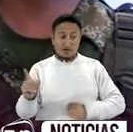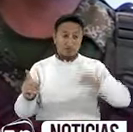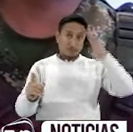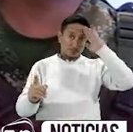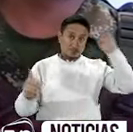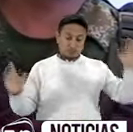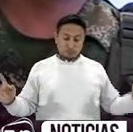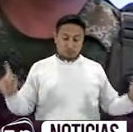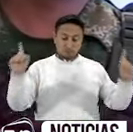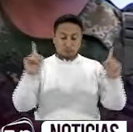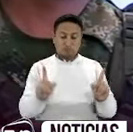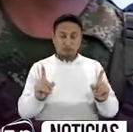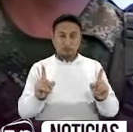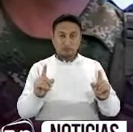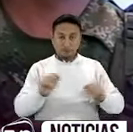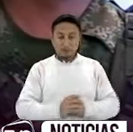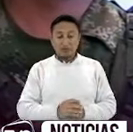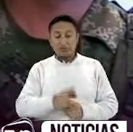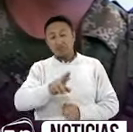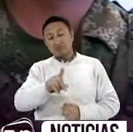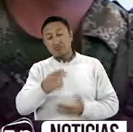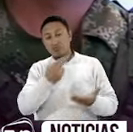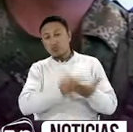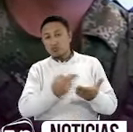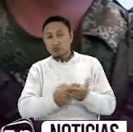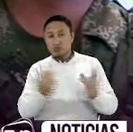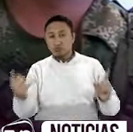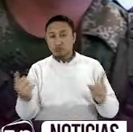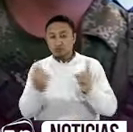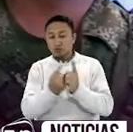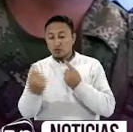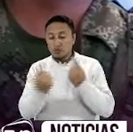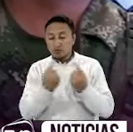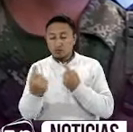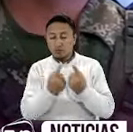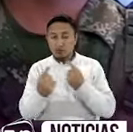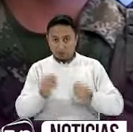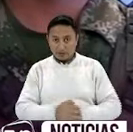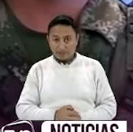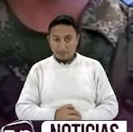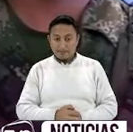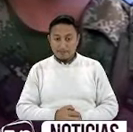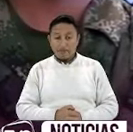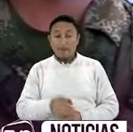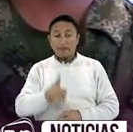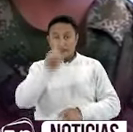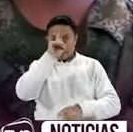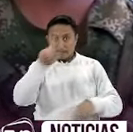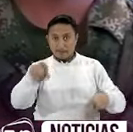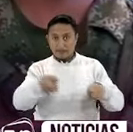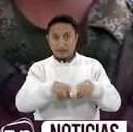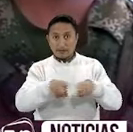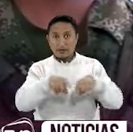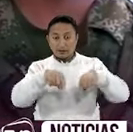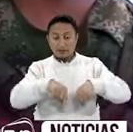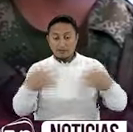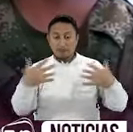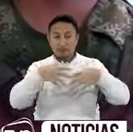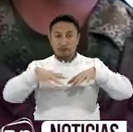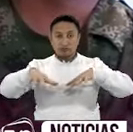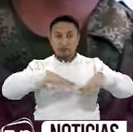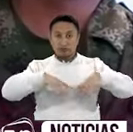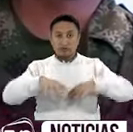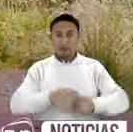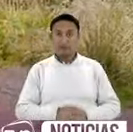la frontera, y a veces nos reunimos en ambos lados para efectuar los entendimientos de acuerdo a los